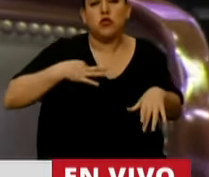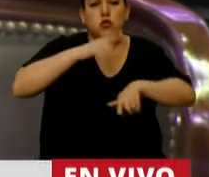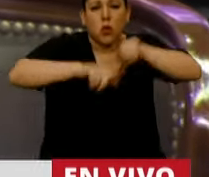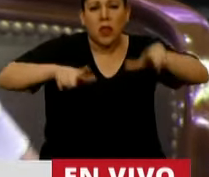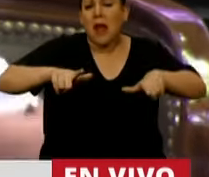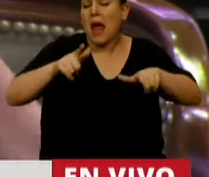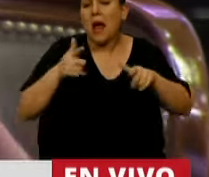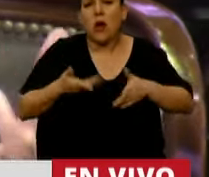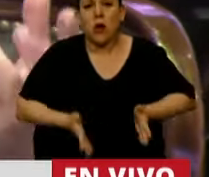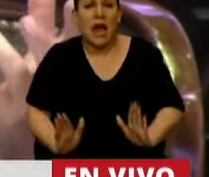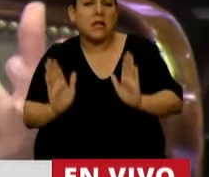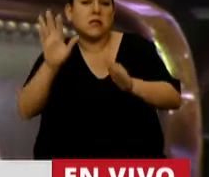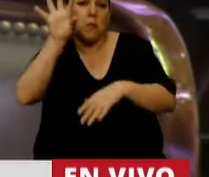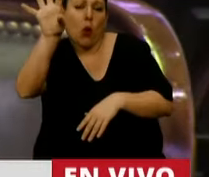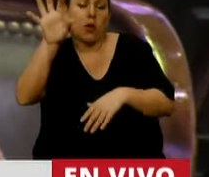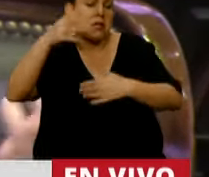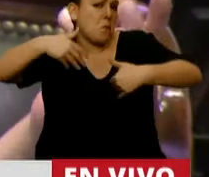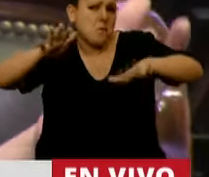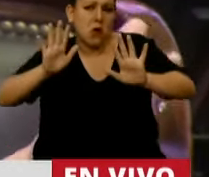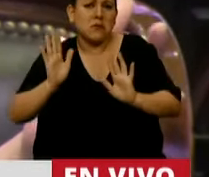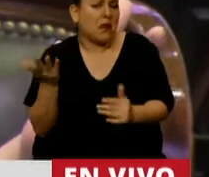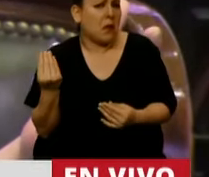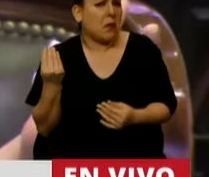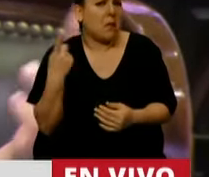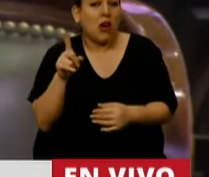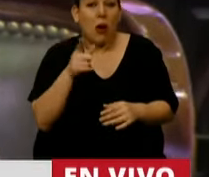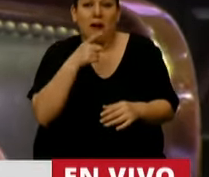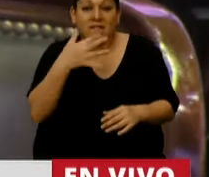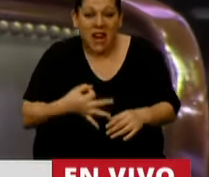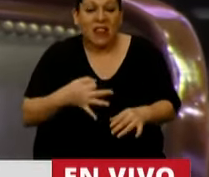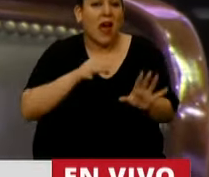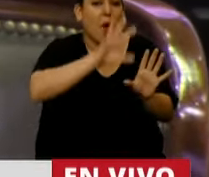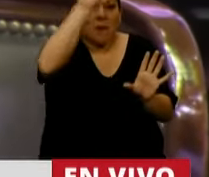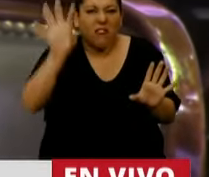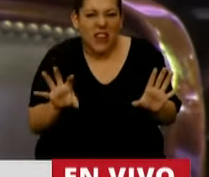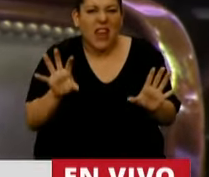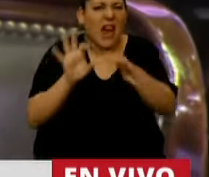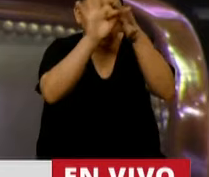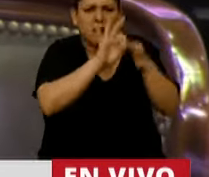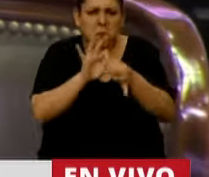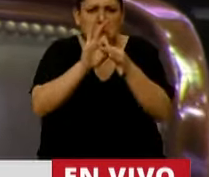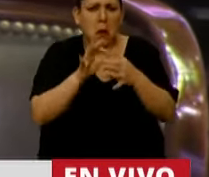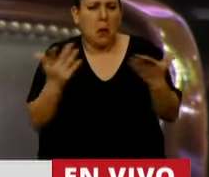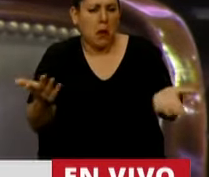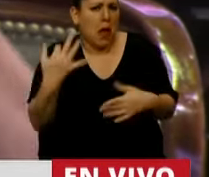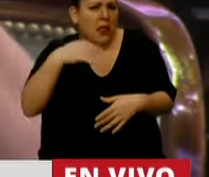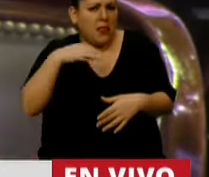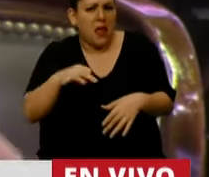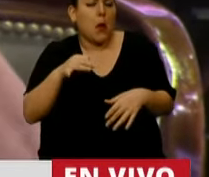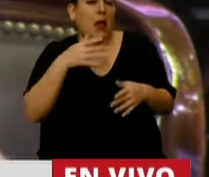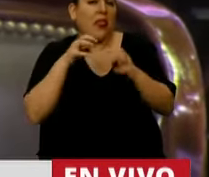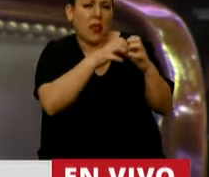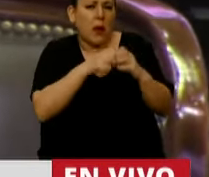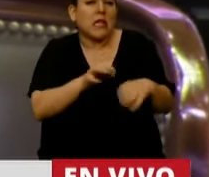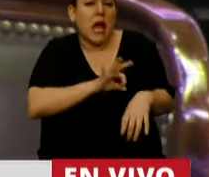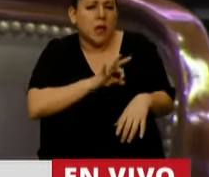provincia donde nacimos. Sobró federalismo. ¿Cómo lo tratamos? Nos conformamos con el debate de la planilla de la felicidad, hace 28